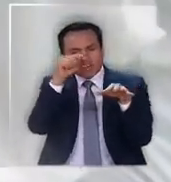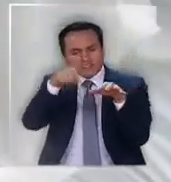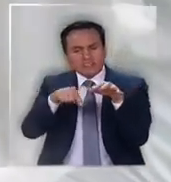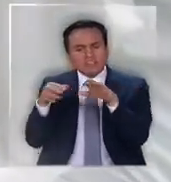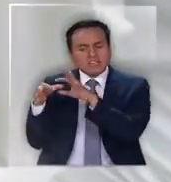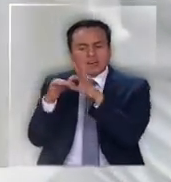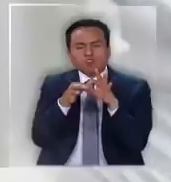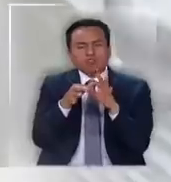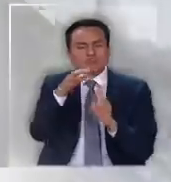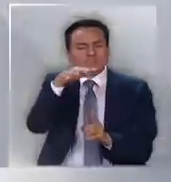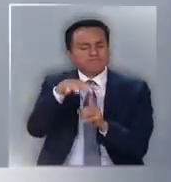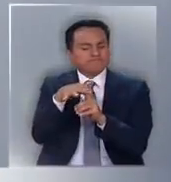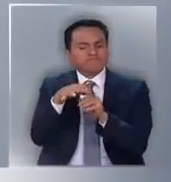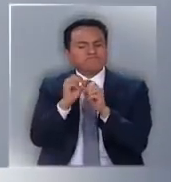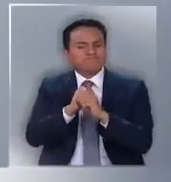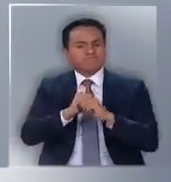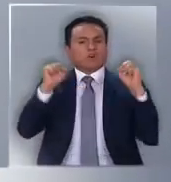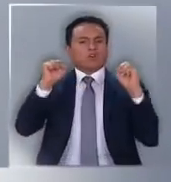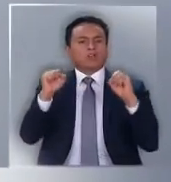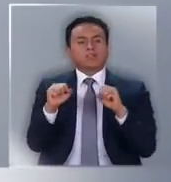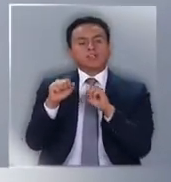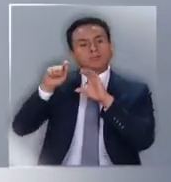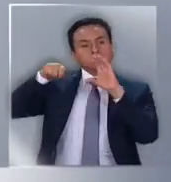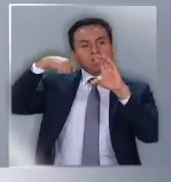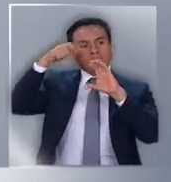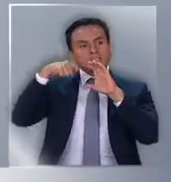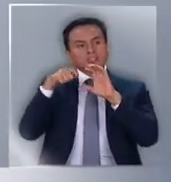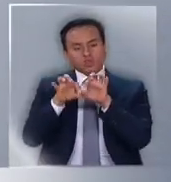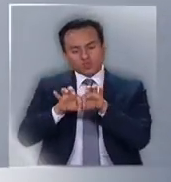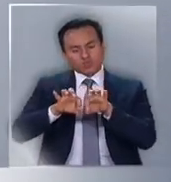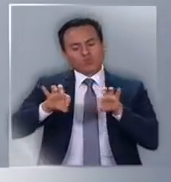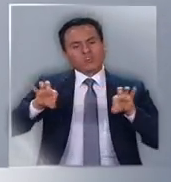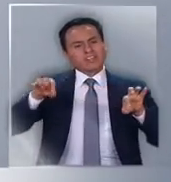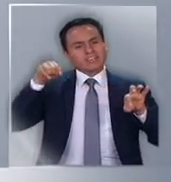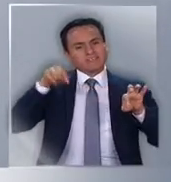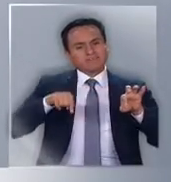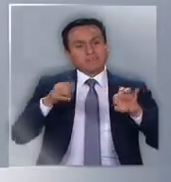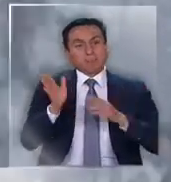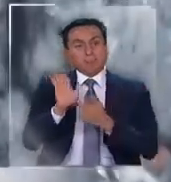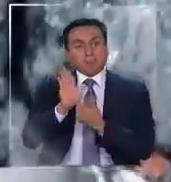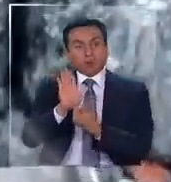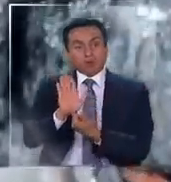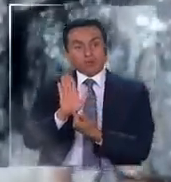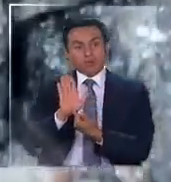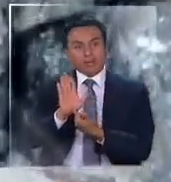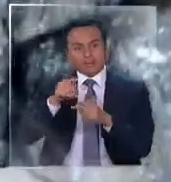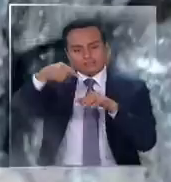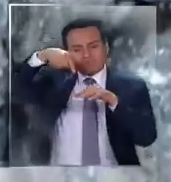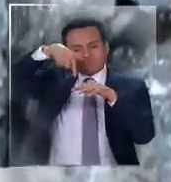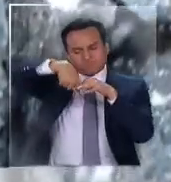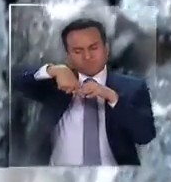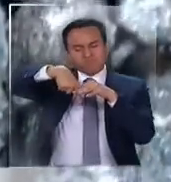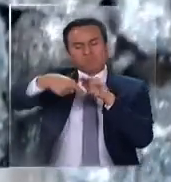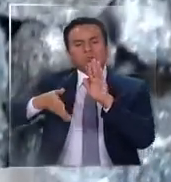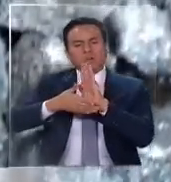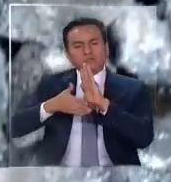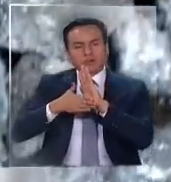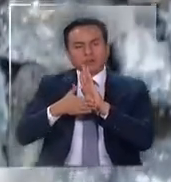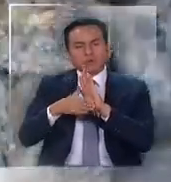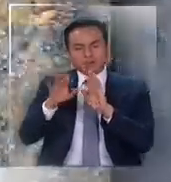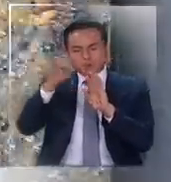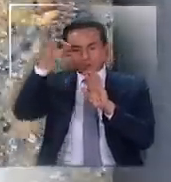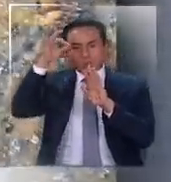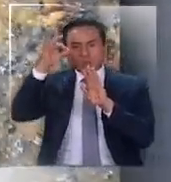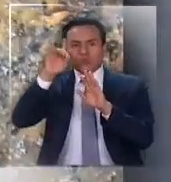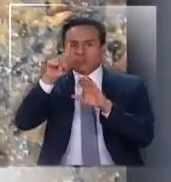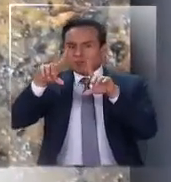causa y el origen de la explosión. Estas imágenes corresponden a la tubería, la muestra que la red fue perforada. En exclusiva